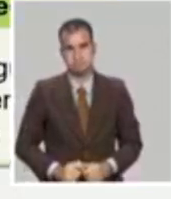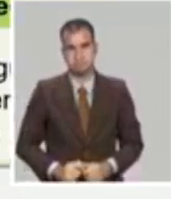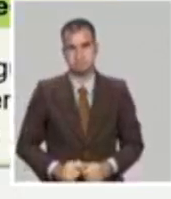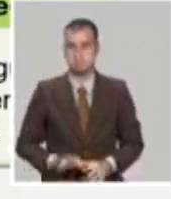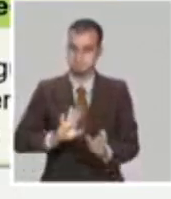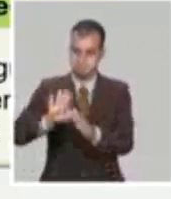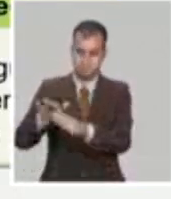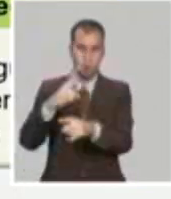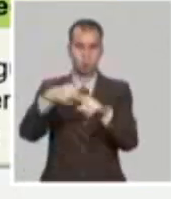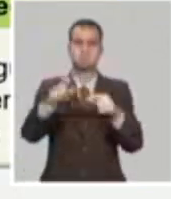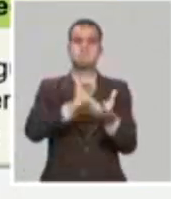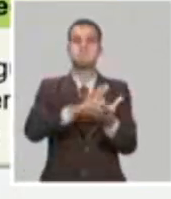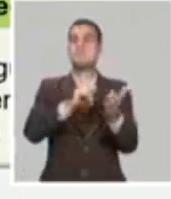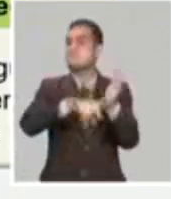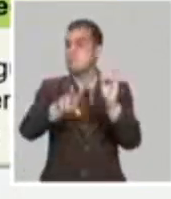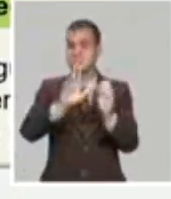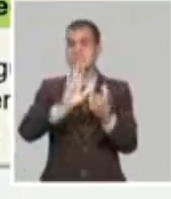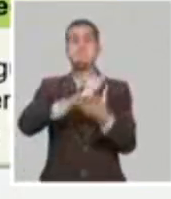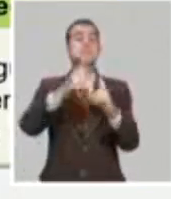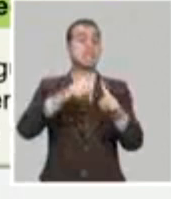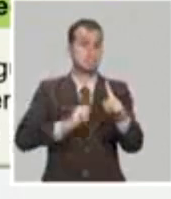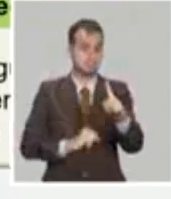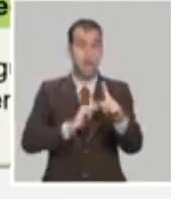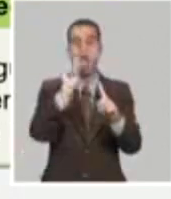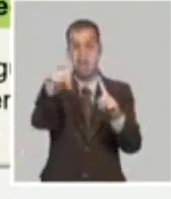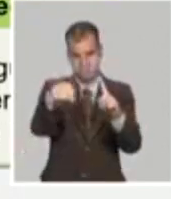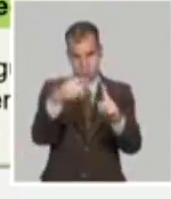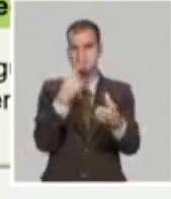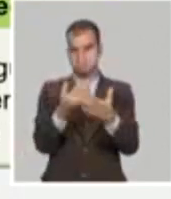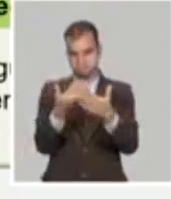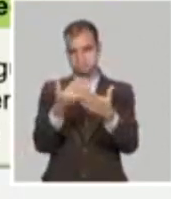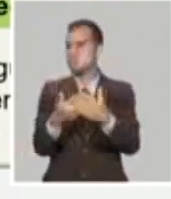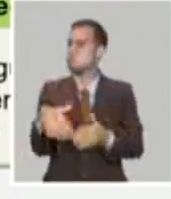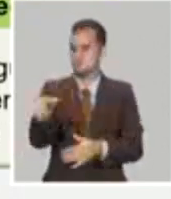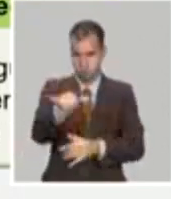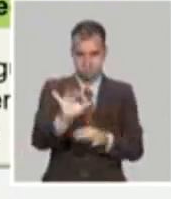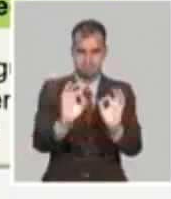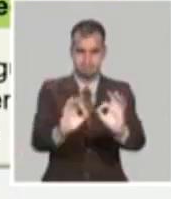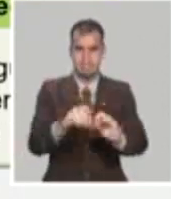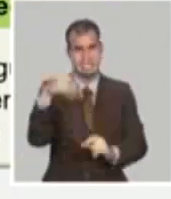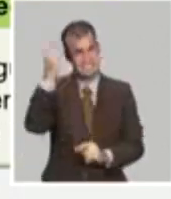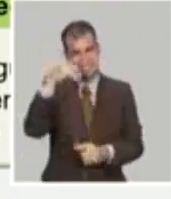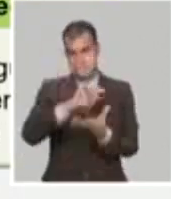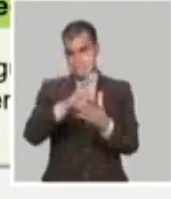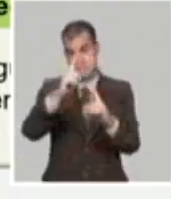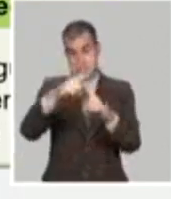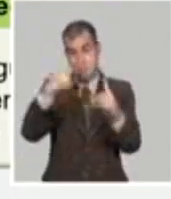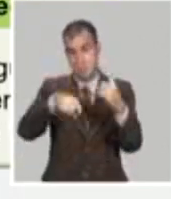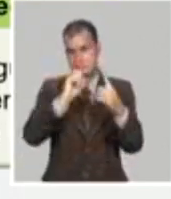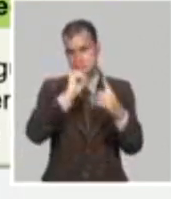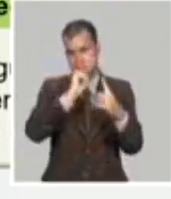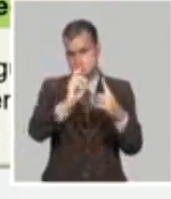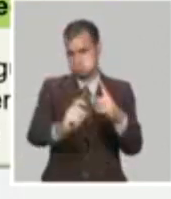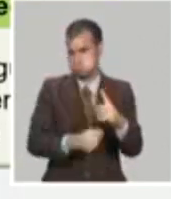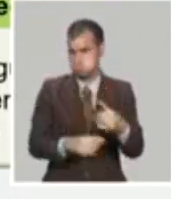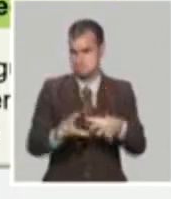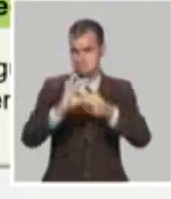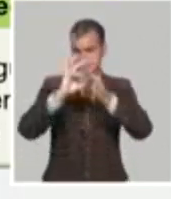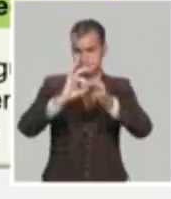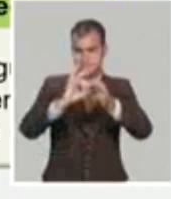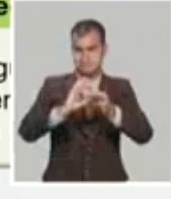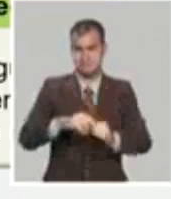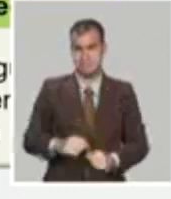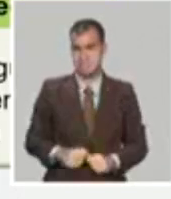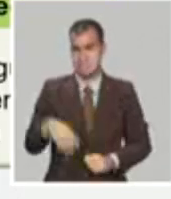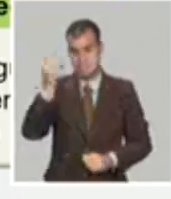Matanzas. Matanzas, yo expliqué la situación compleja que tiene en estos momentos, es la segunda provincia